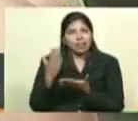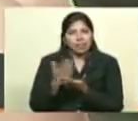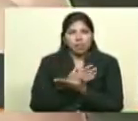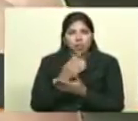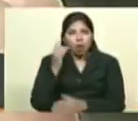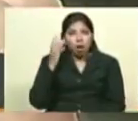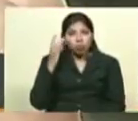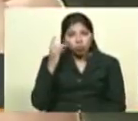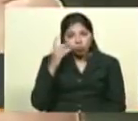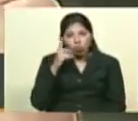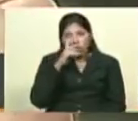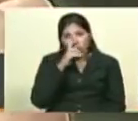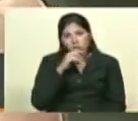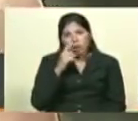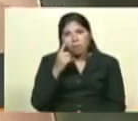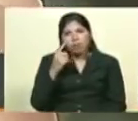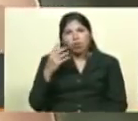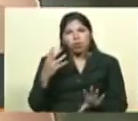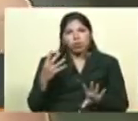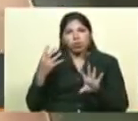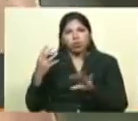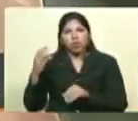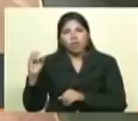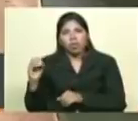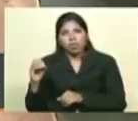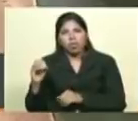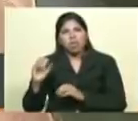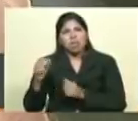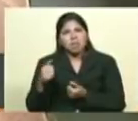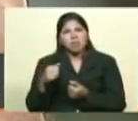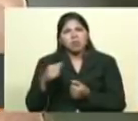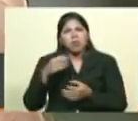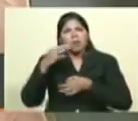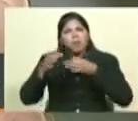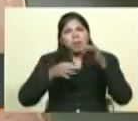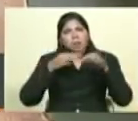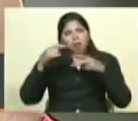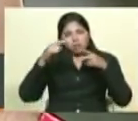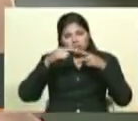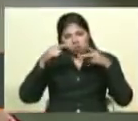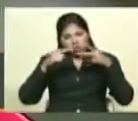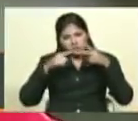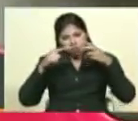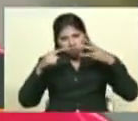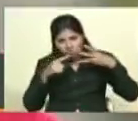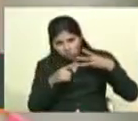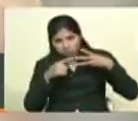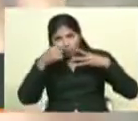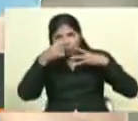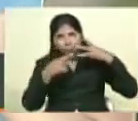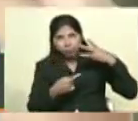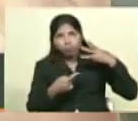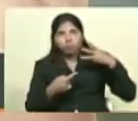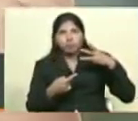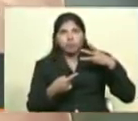1990-91, nos hablaba de las tres raíces. El sistema ideológico